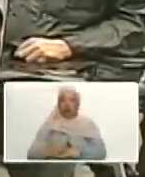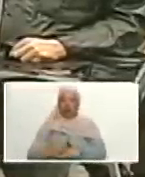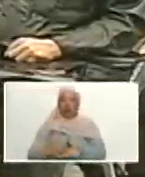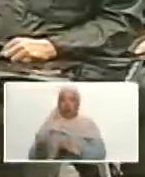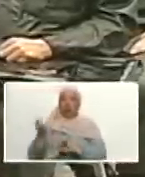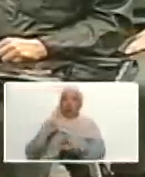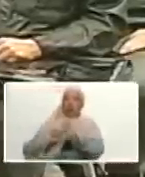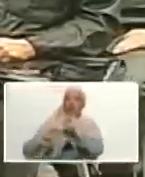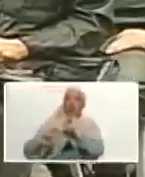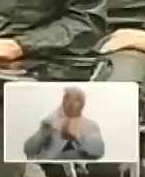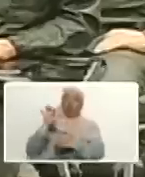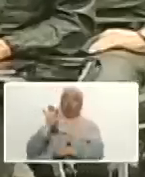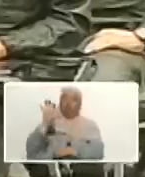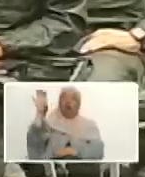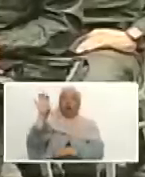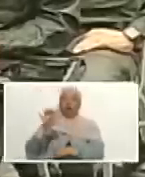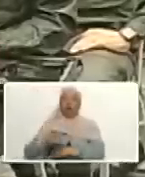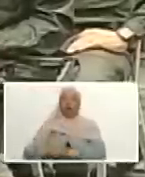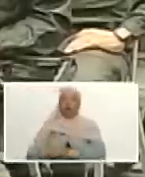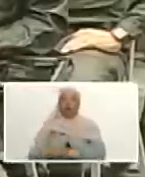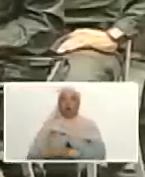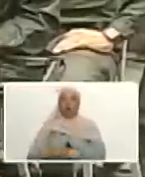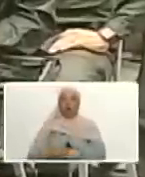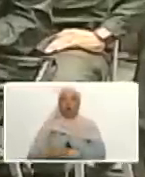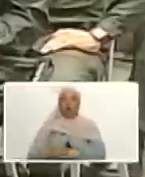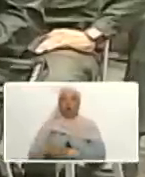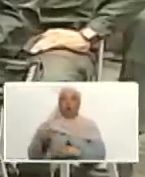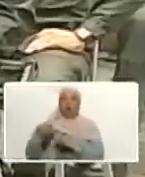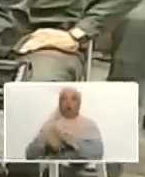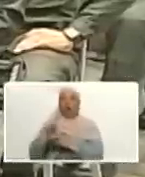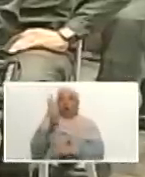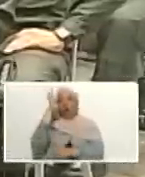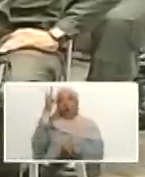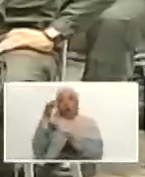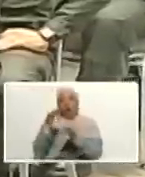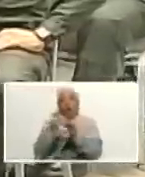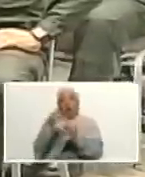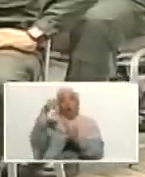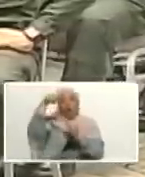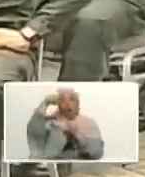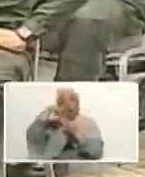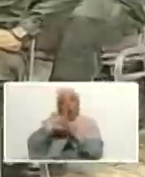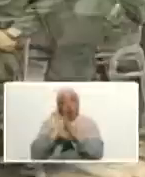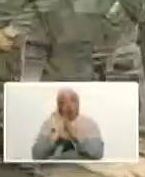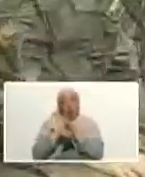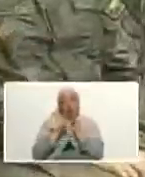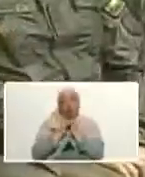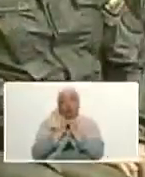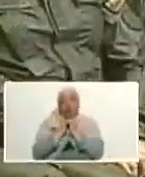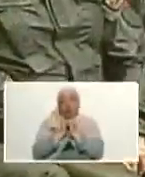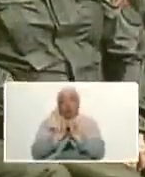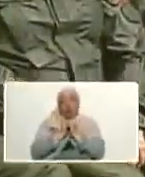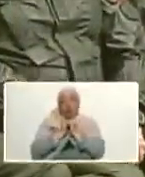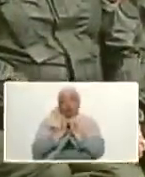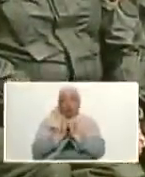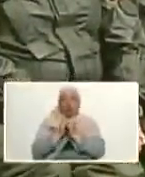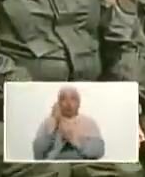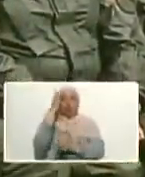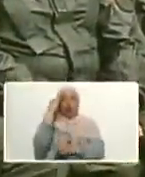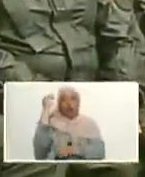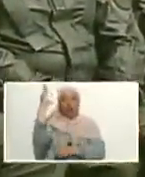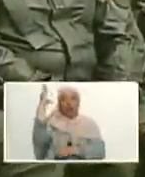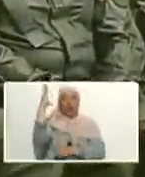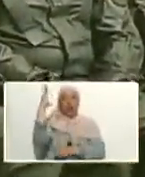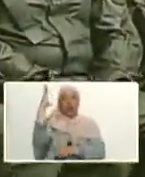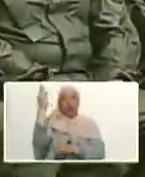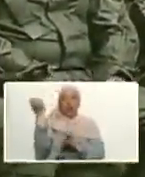Defender la patria desde la fe profunda en el Creador. Defender la